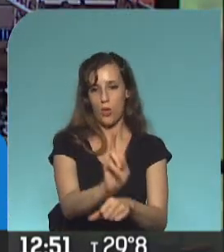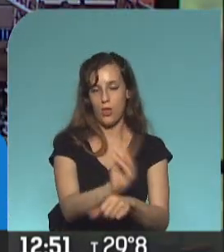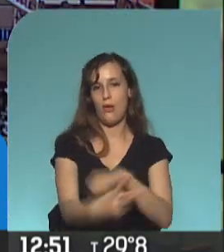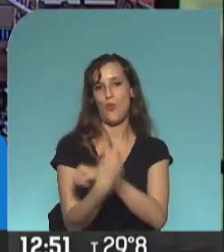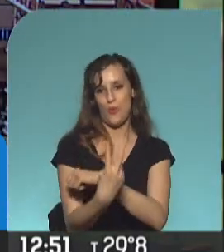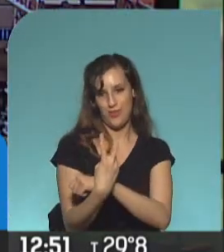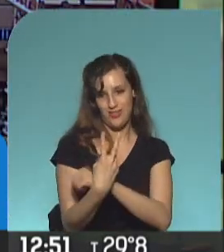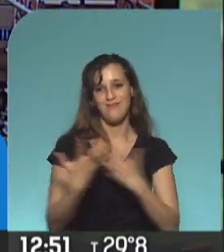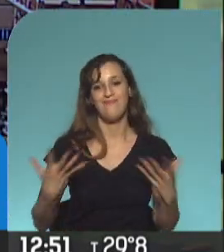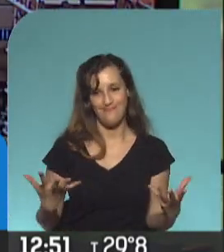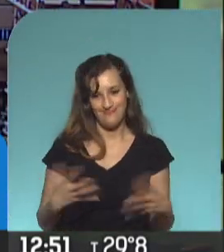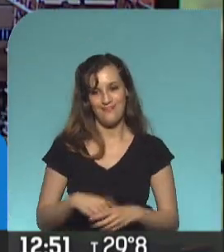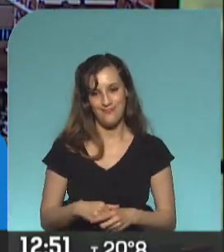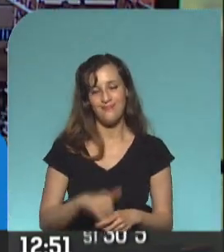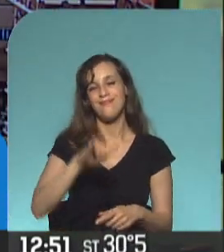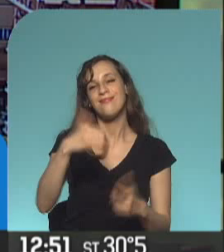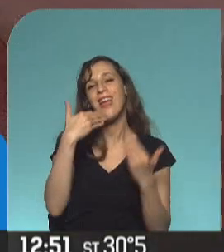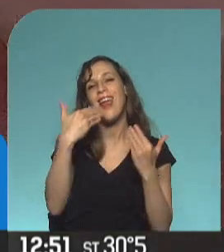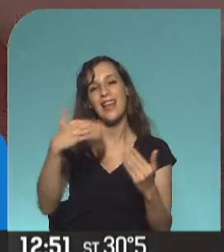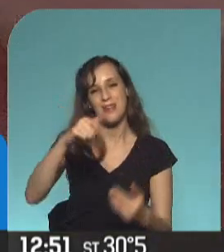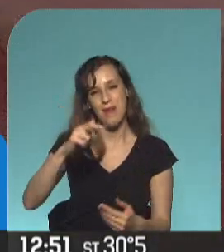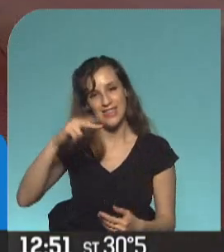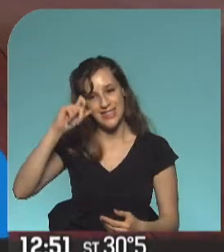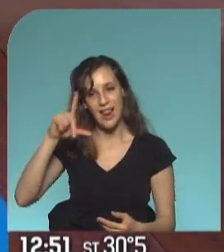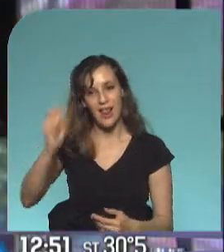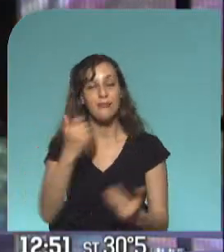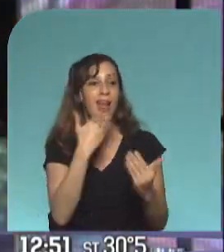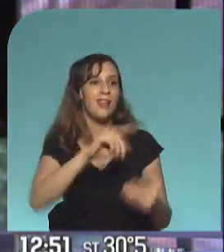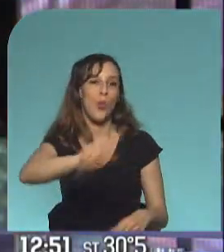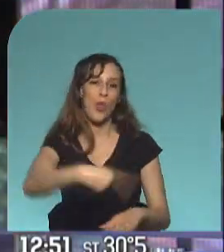sí, y a los papás y las mamás. Marcela, gracias. No, muchas gracias a ustedes, bueno, por el espacio. Un placer.